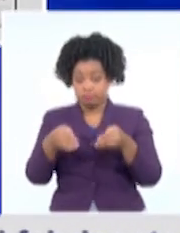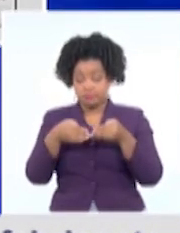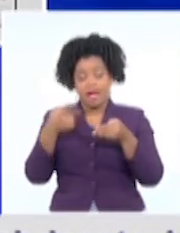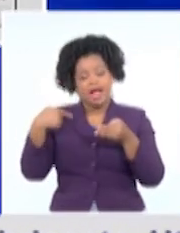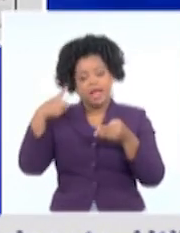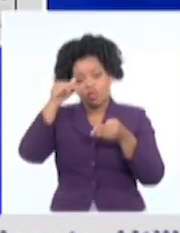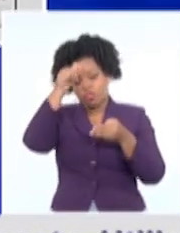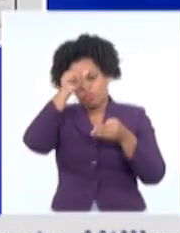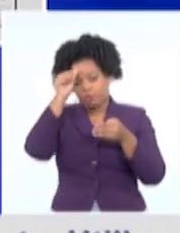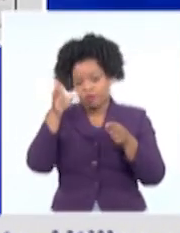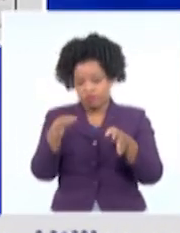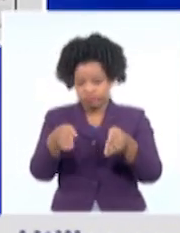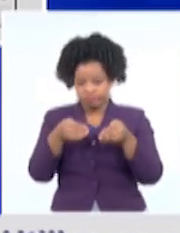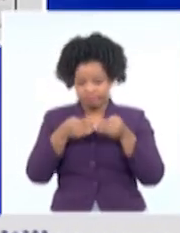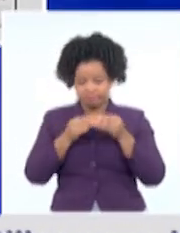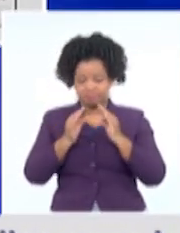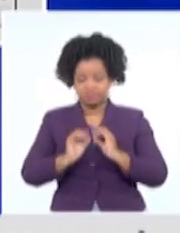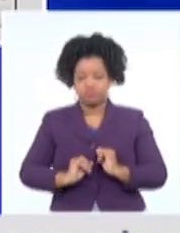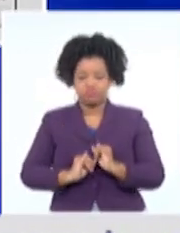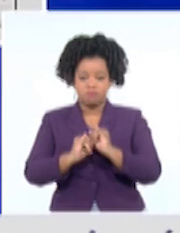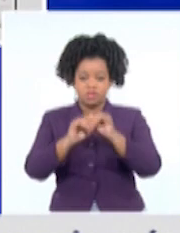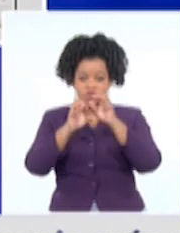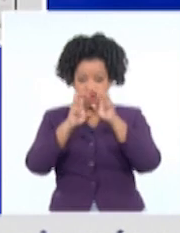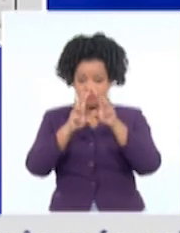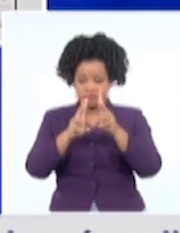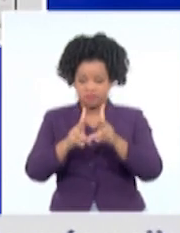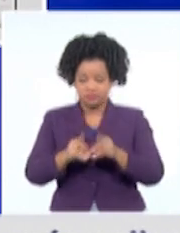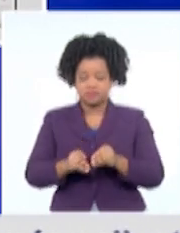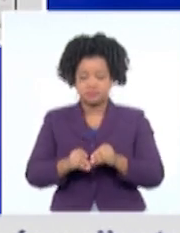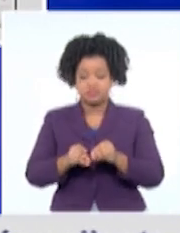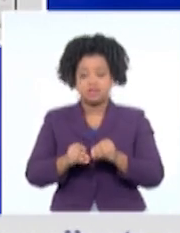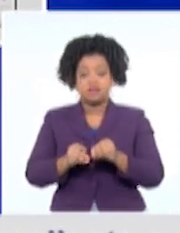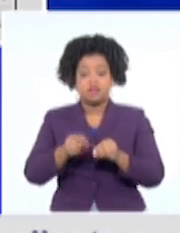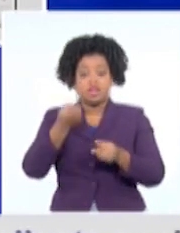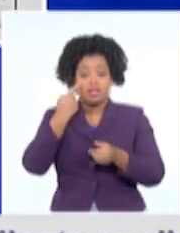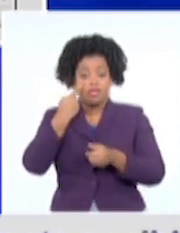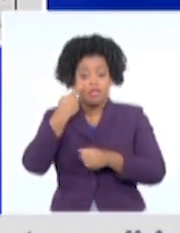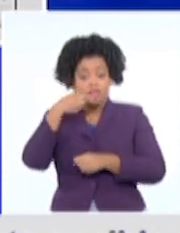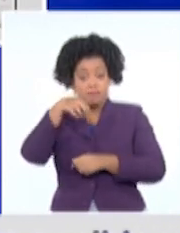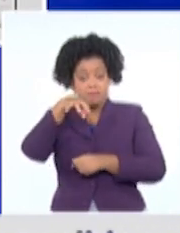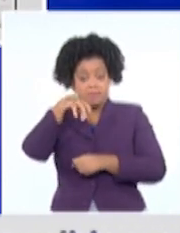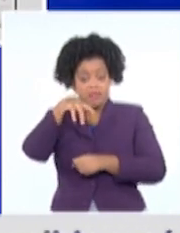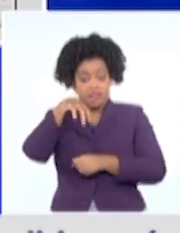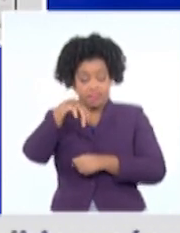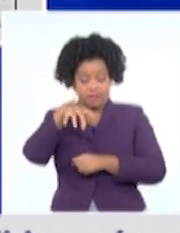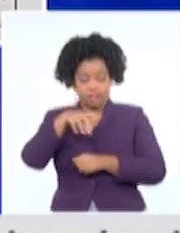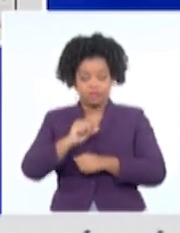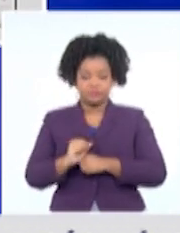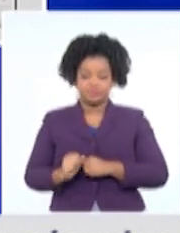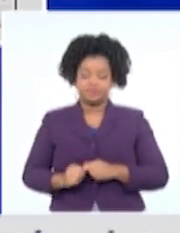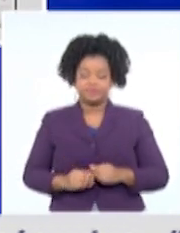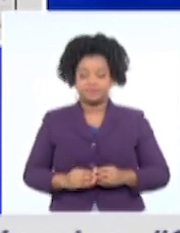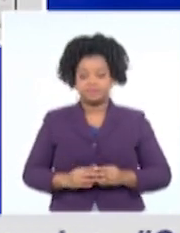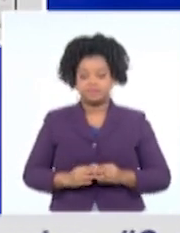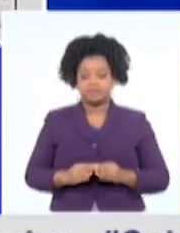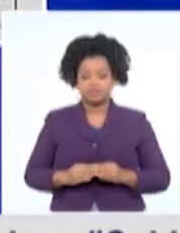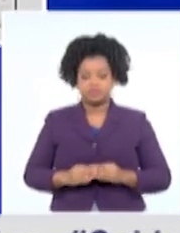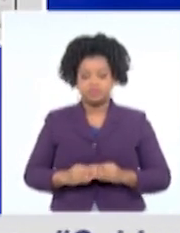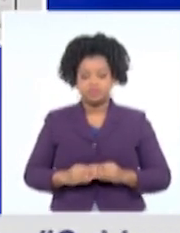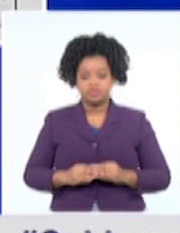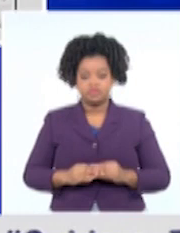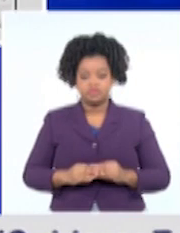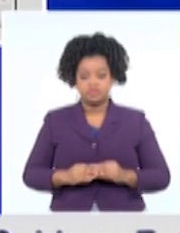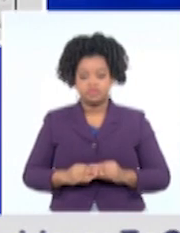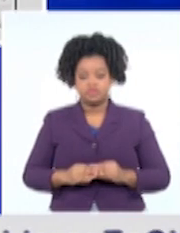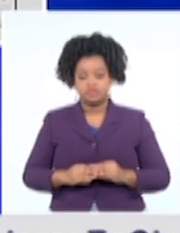el comportamiento en los últimos 15 días. Ahí tienen ustedes a Pinar del Río, que su curva va demostrando cómo